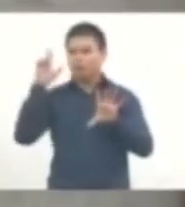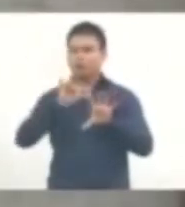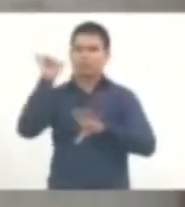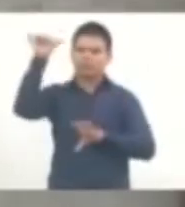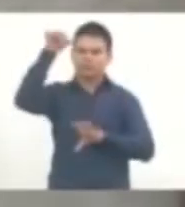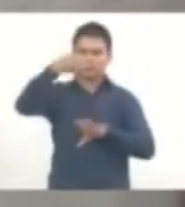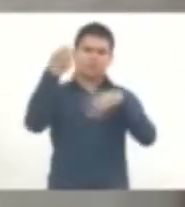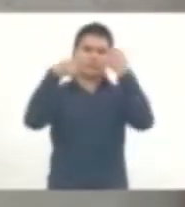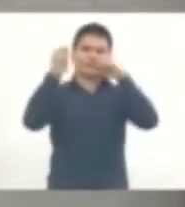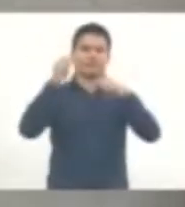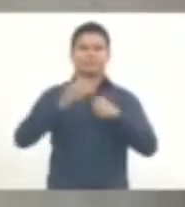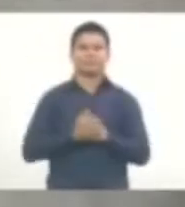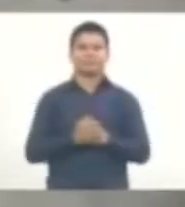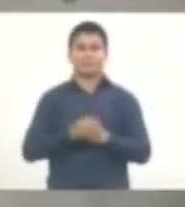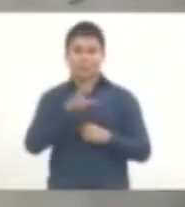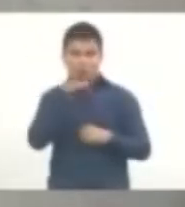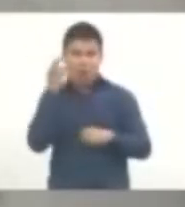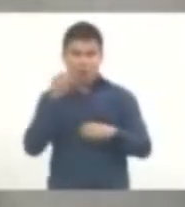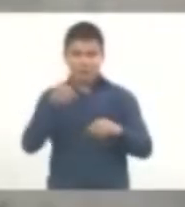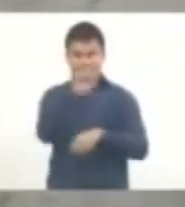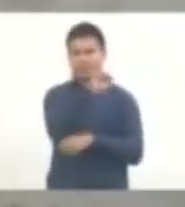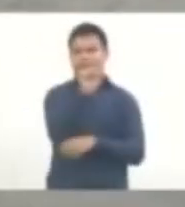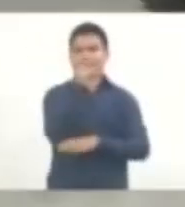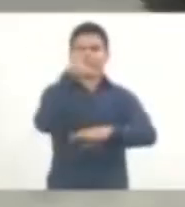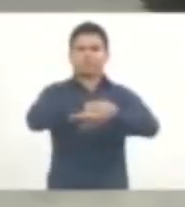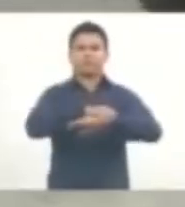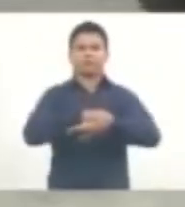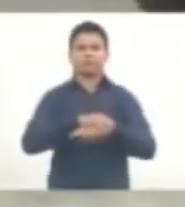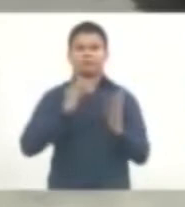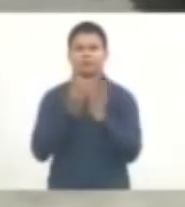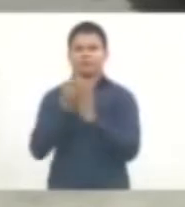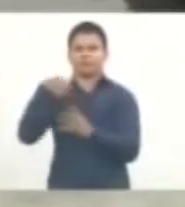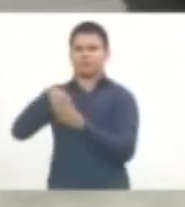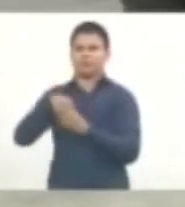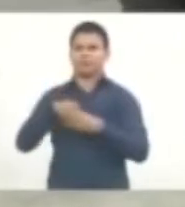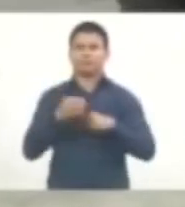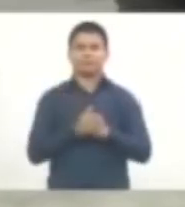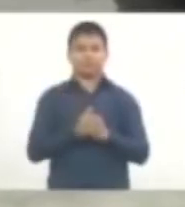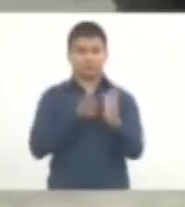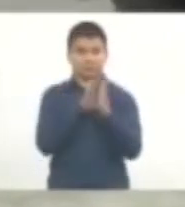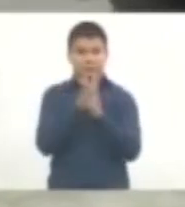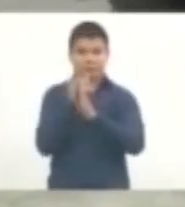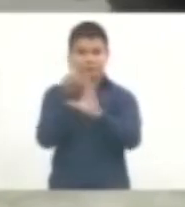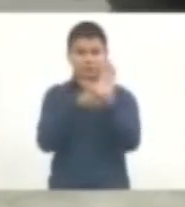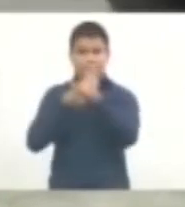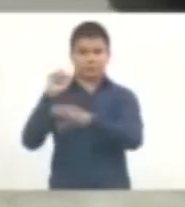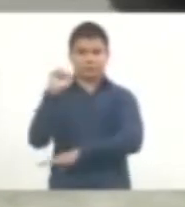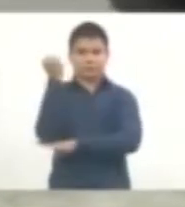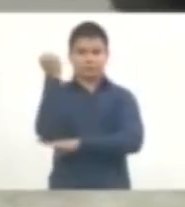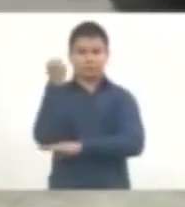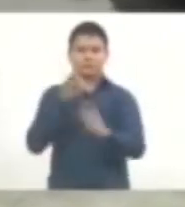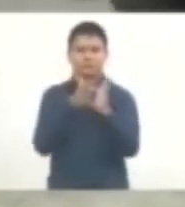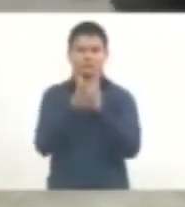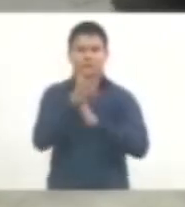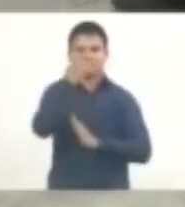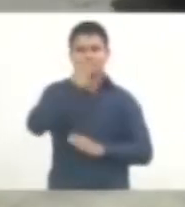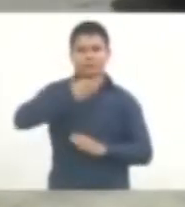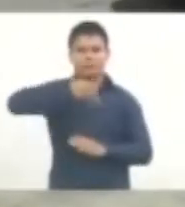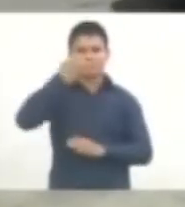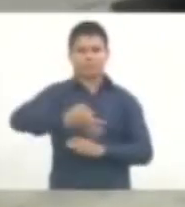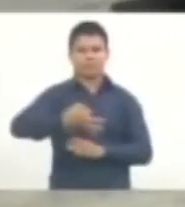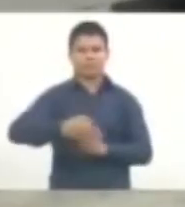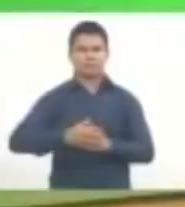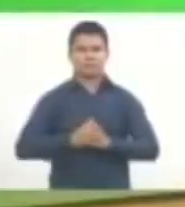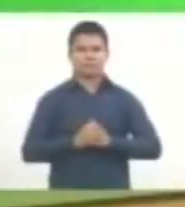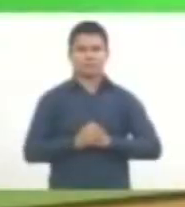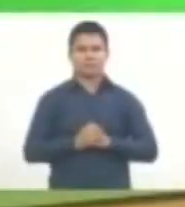quien fue puesto a disposición de autoridad judicial competente. La información desde Riohacha con Yuri Reales Magdaniel, las noticias, un compromiso con la